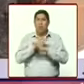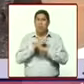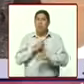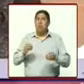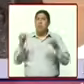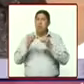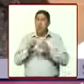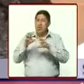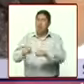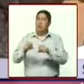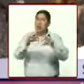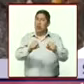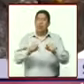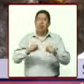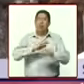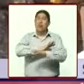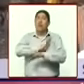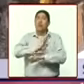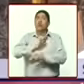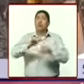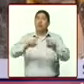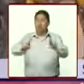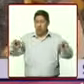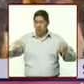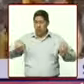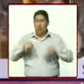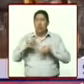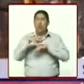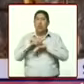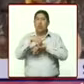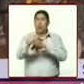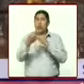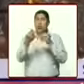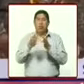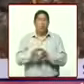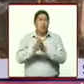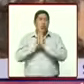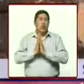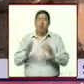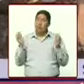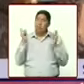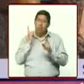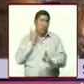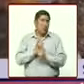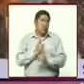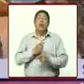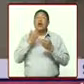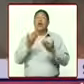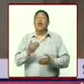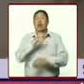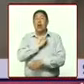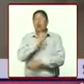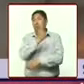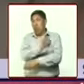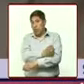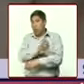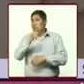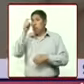más asentamientos en sus territorios. Me parece un pedido justo, sin embargo hay autoridades